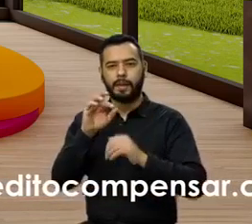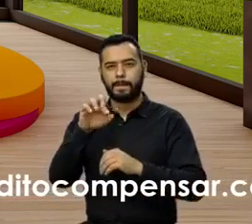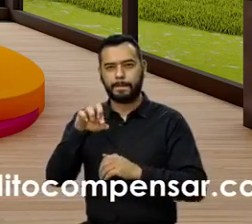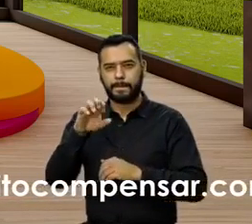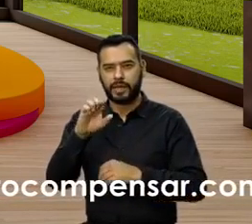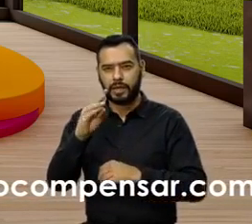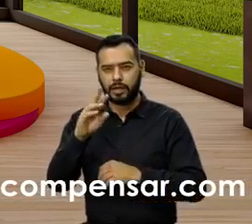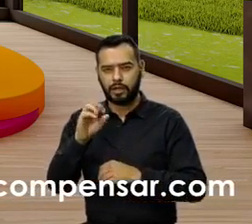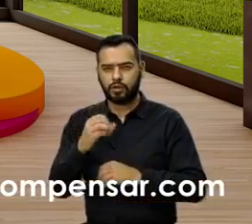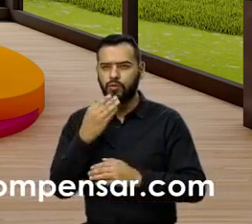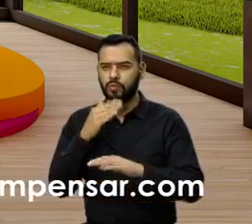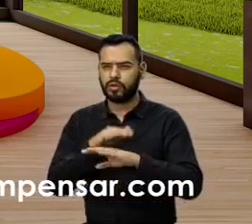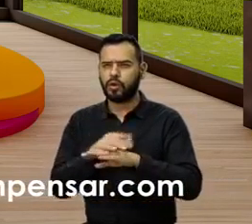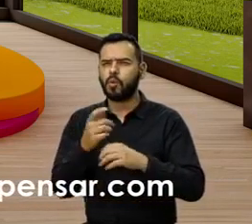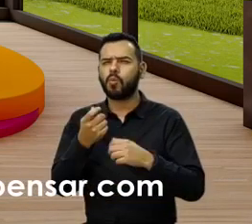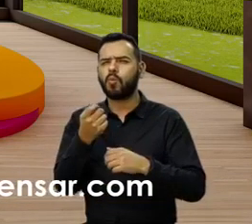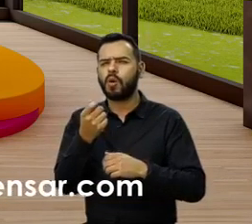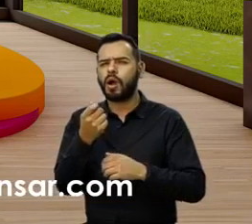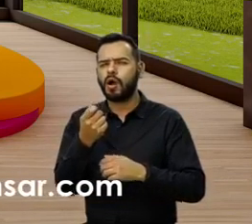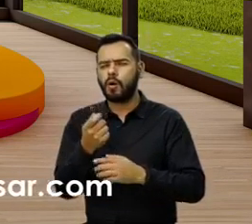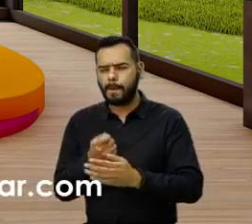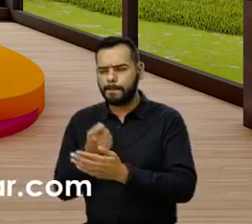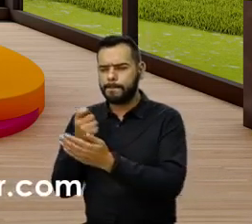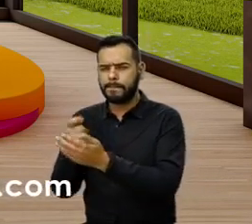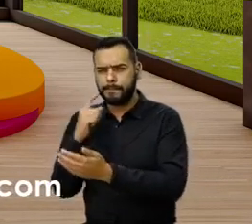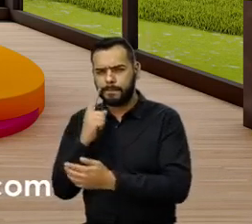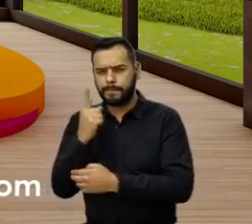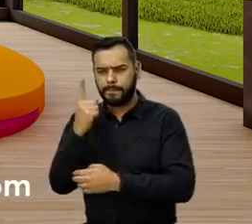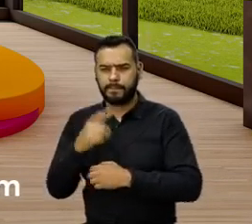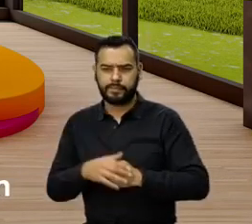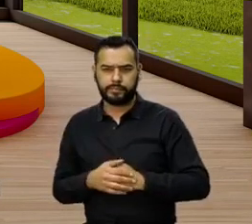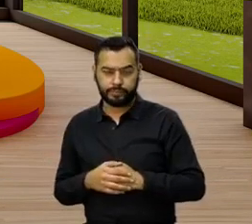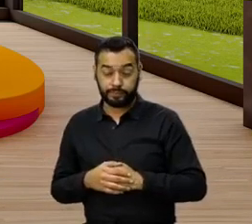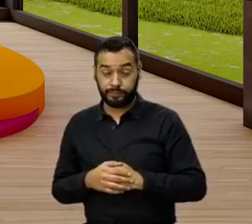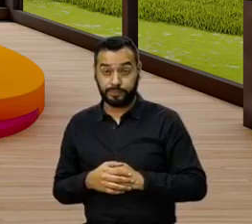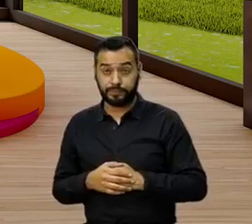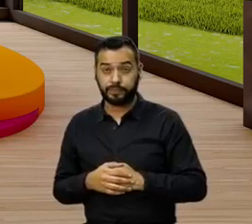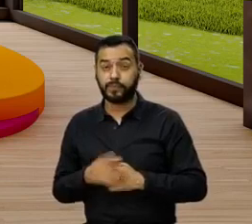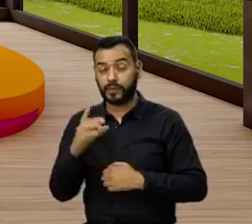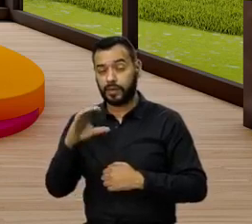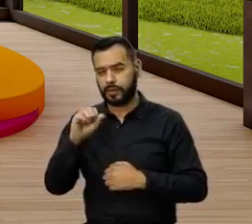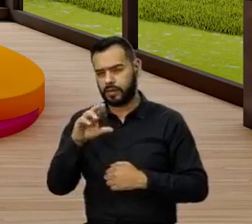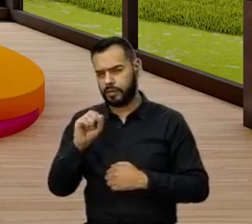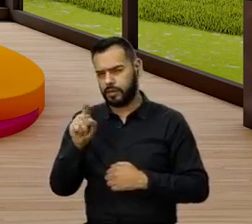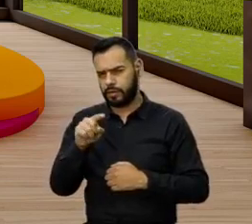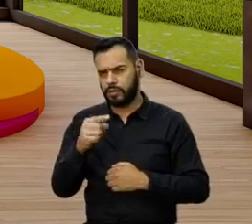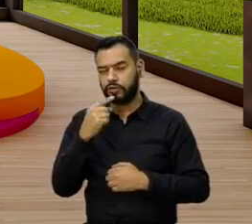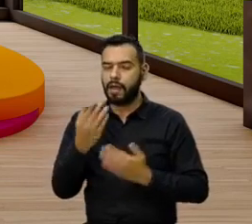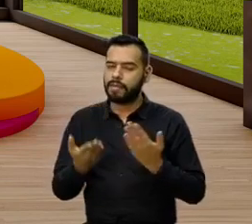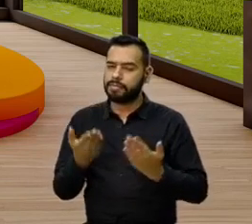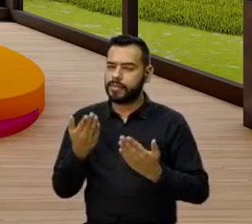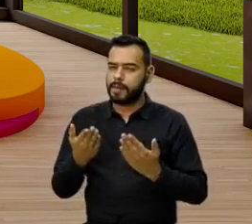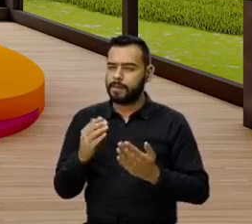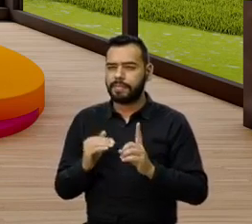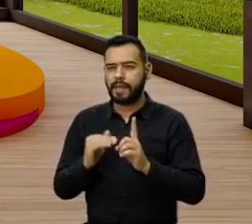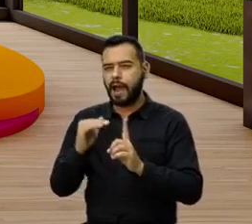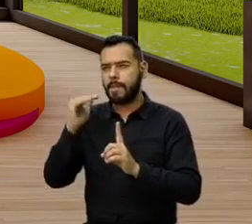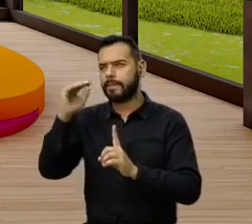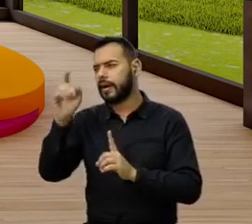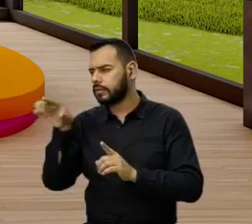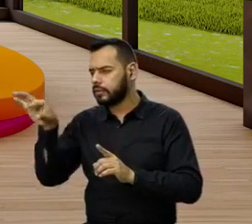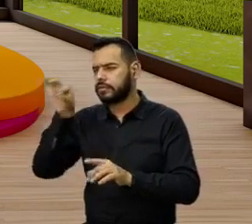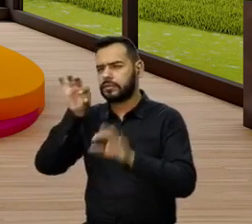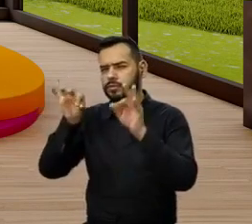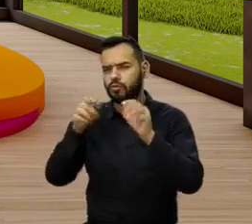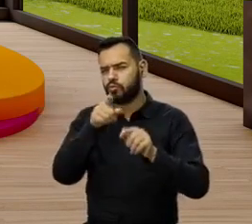lancheros nos dice buenas tardes cuánto es el valor de la cuota inicial bueno don carlos en ese momento depende del apartamento que a usted